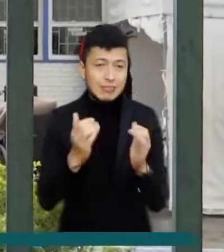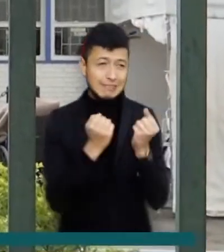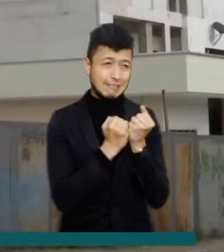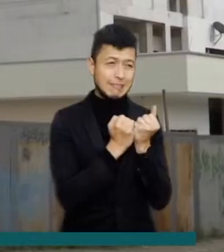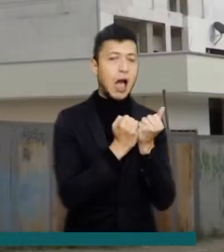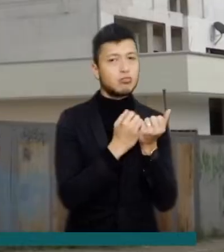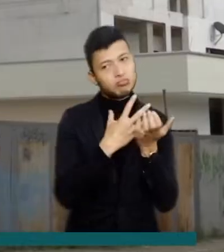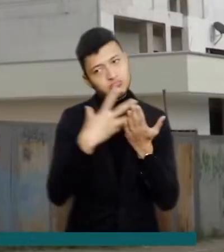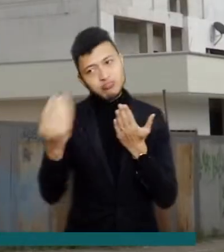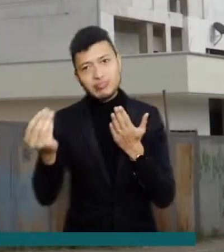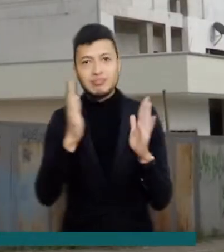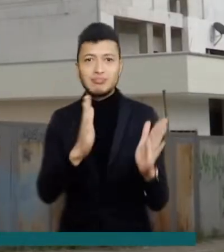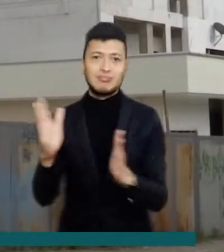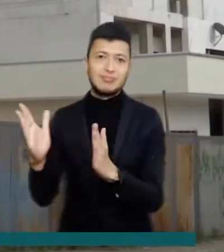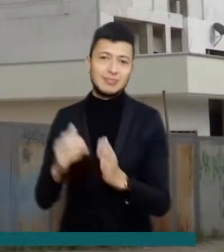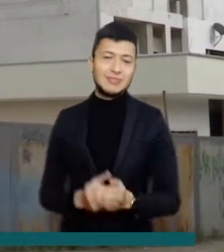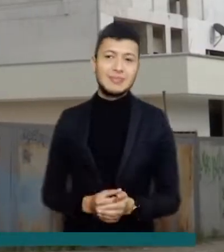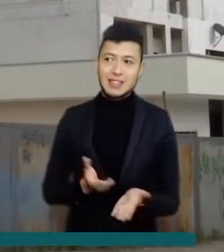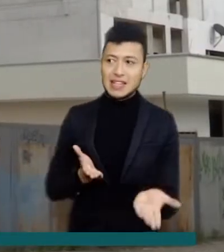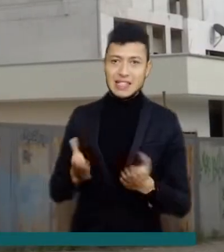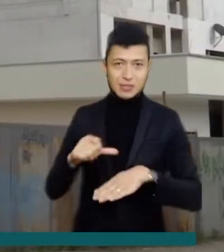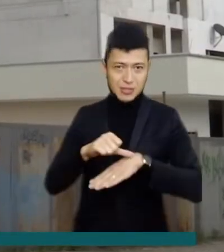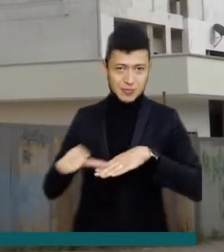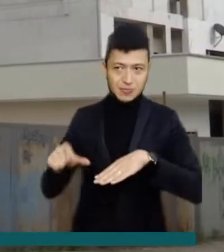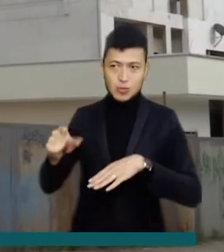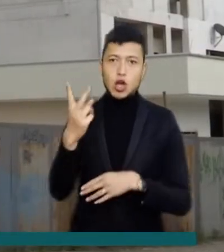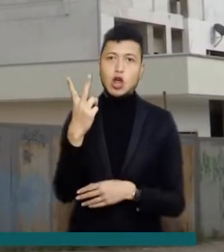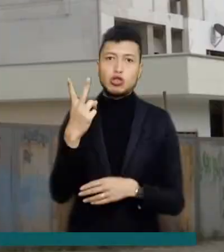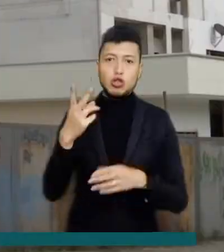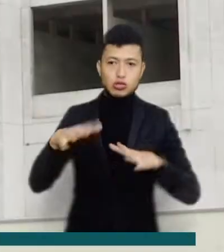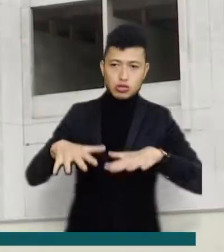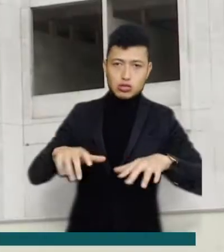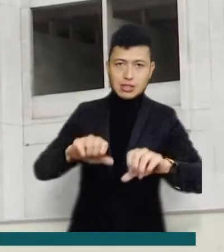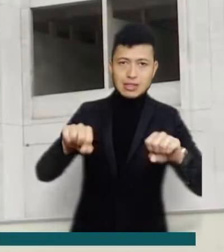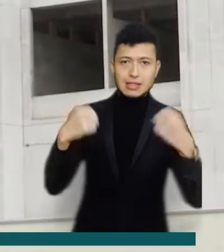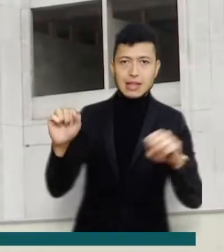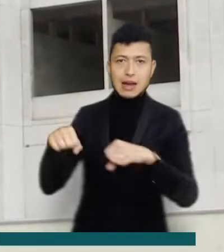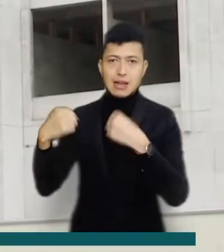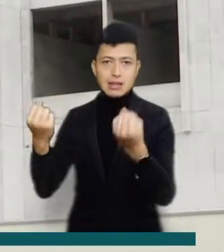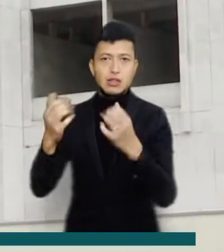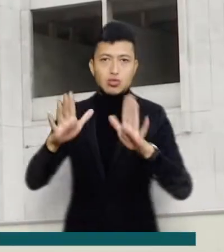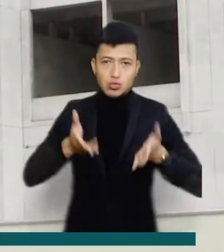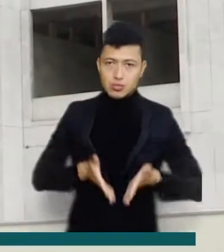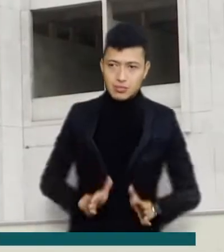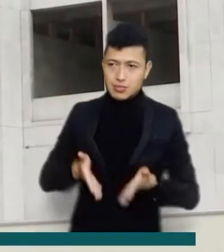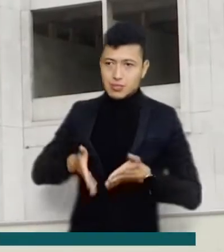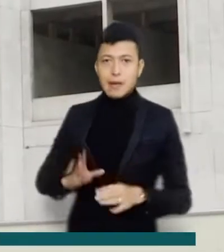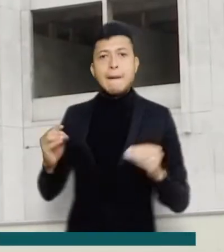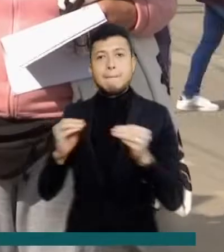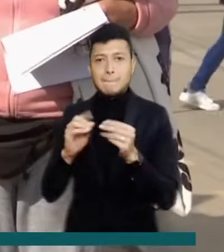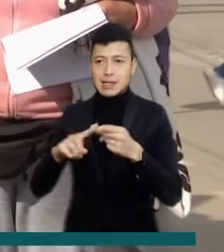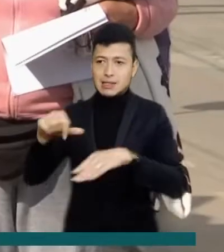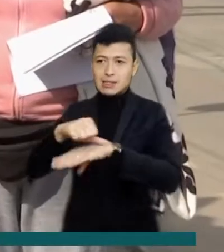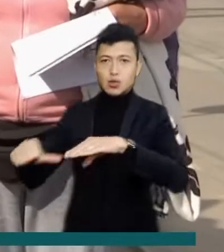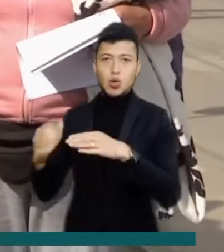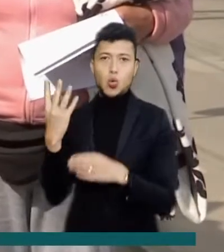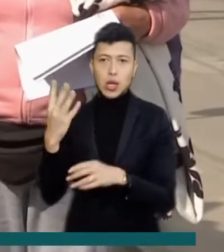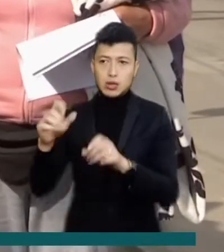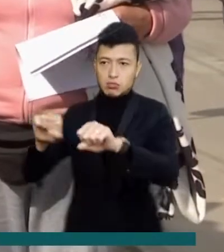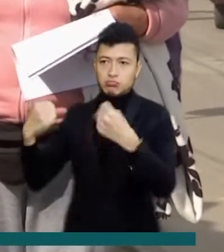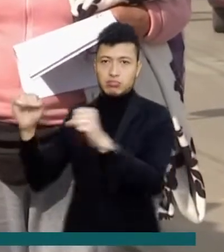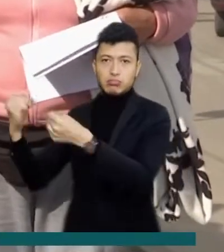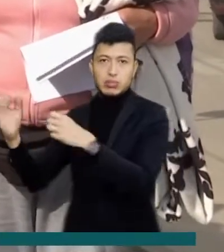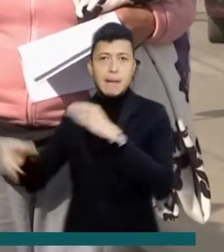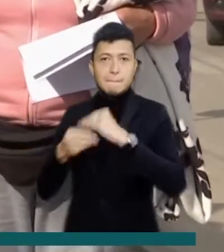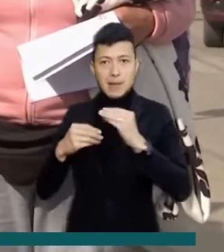se prestan. El servicio quirúrgico de este hospital contará con 2 salas de parto, 4 de cirugía, y además se espera que el servicio de